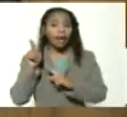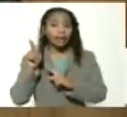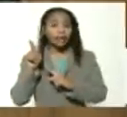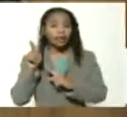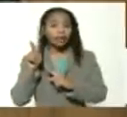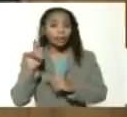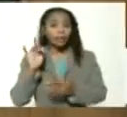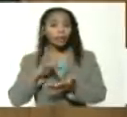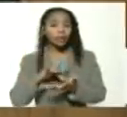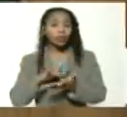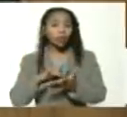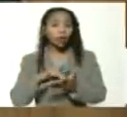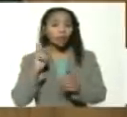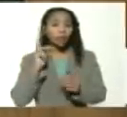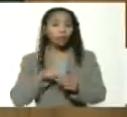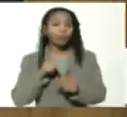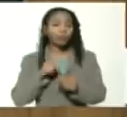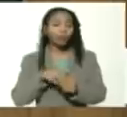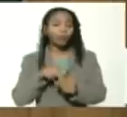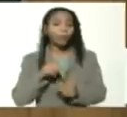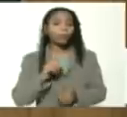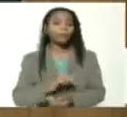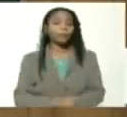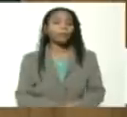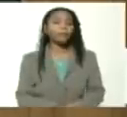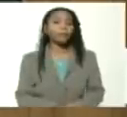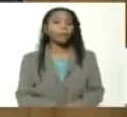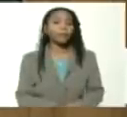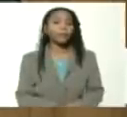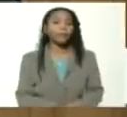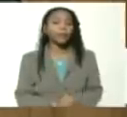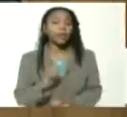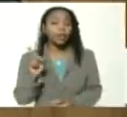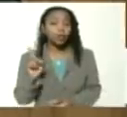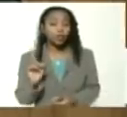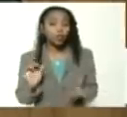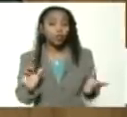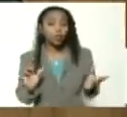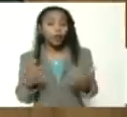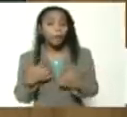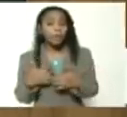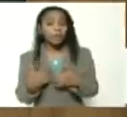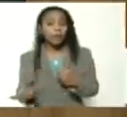la empresa estatal venezolana Petróleos de Venezuela y sus filiales.